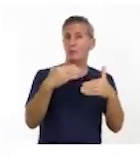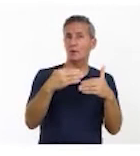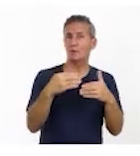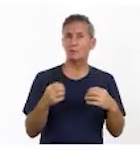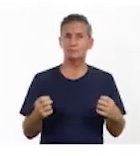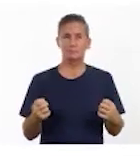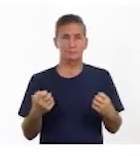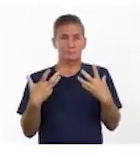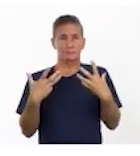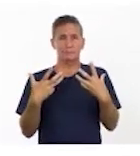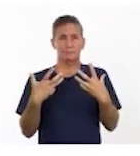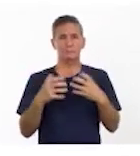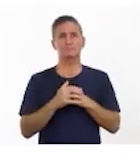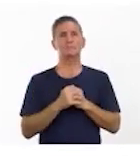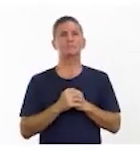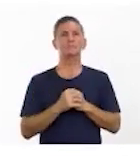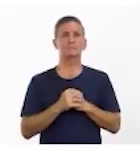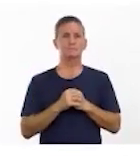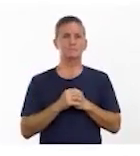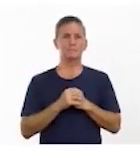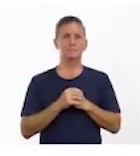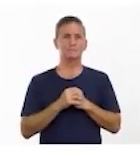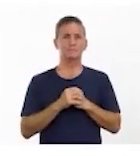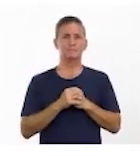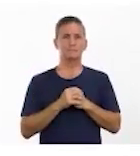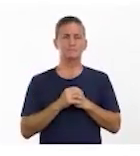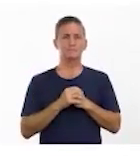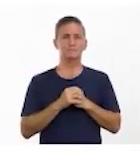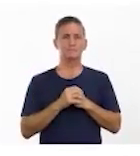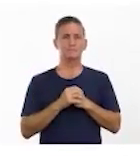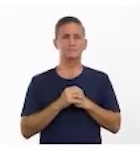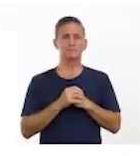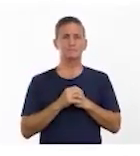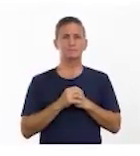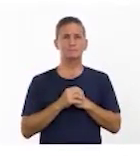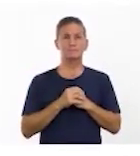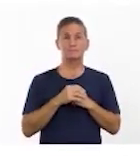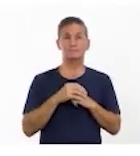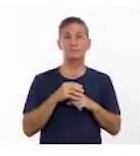son procesos espontáneos.